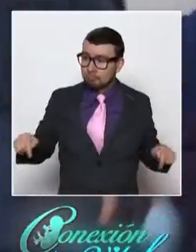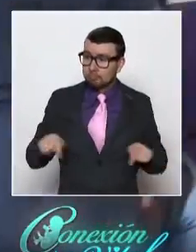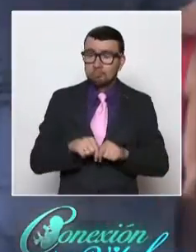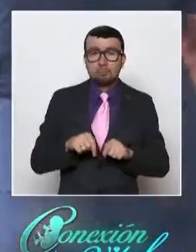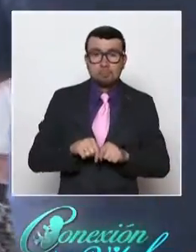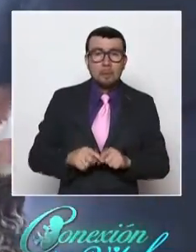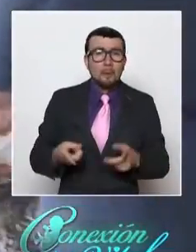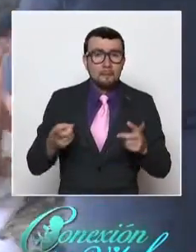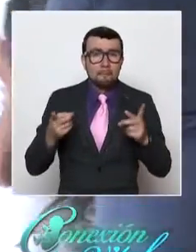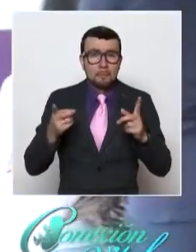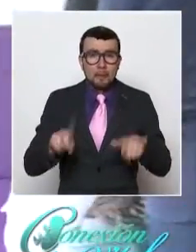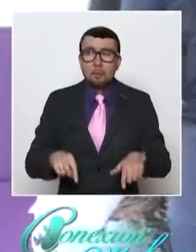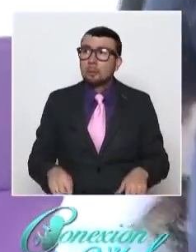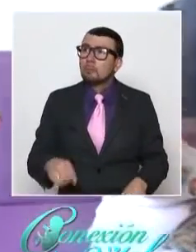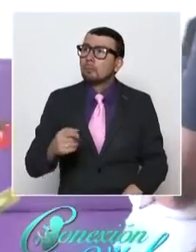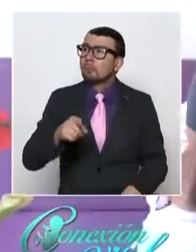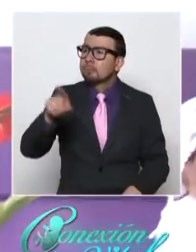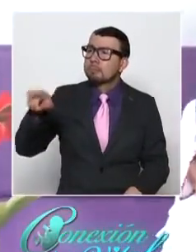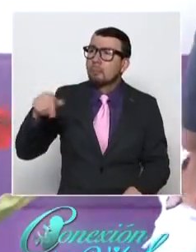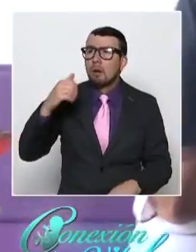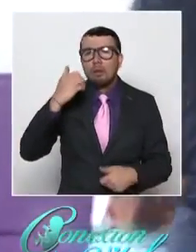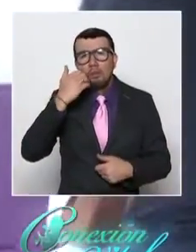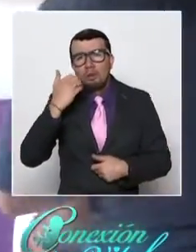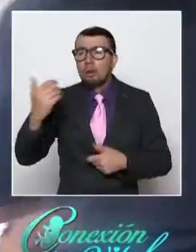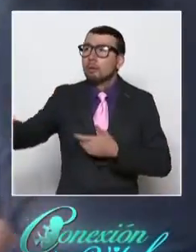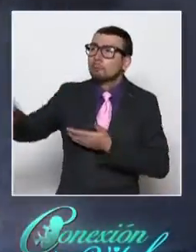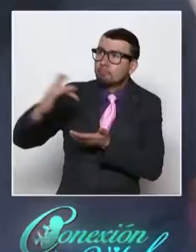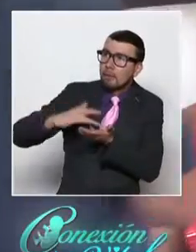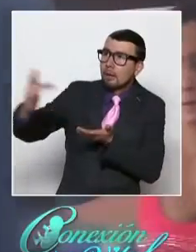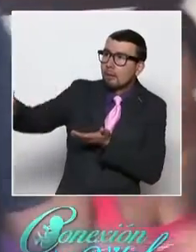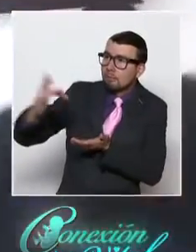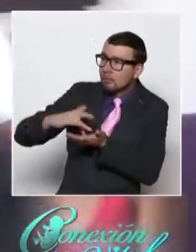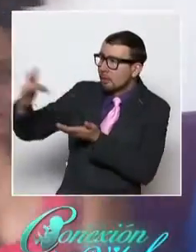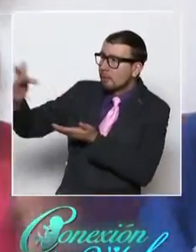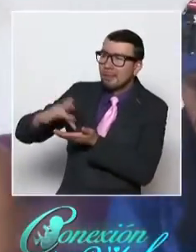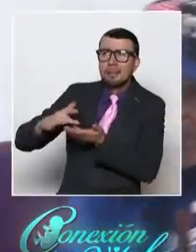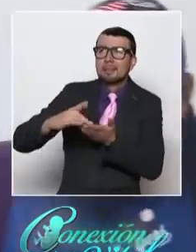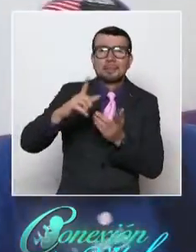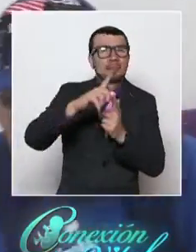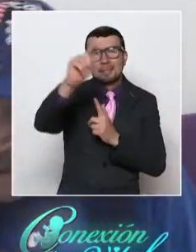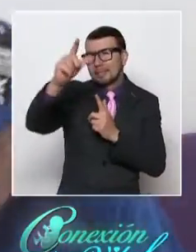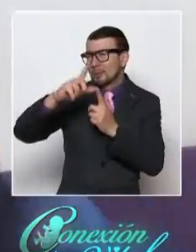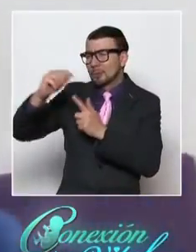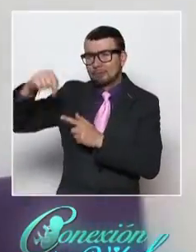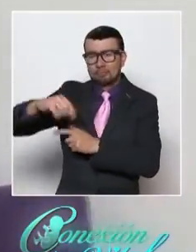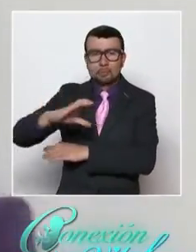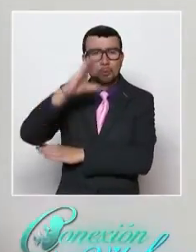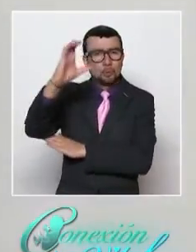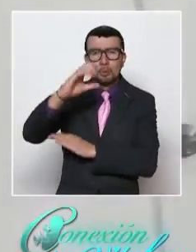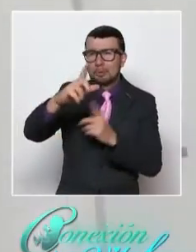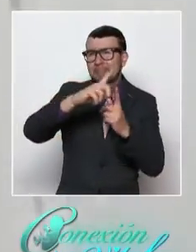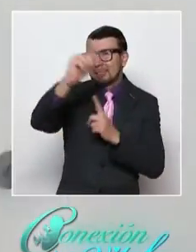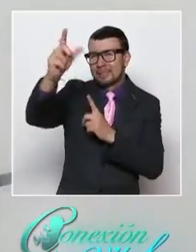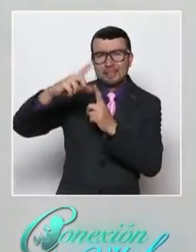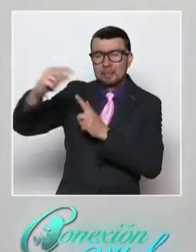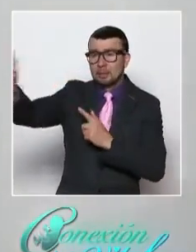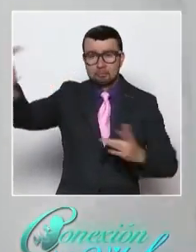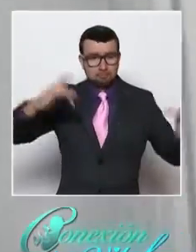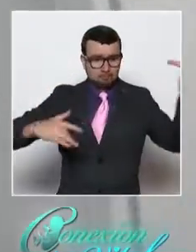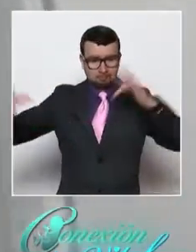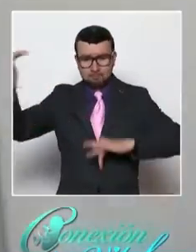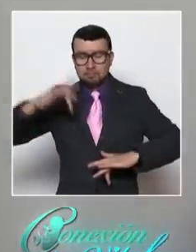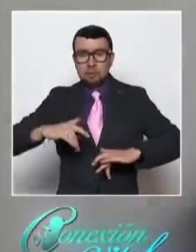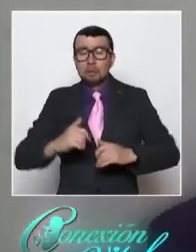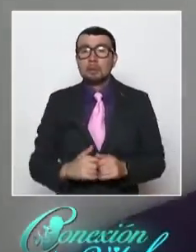Tenemos pacientes que llegan permanentemente de todo el país y vamos a